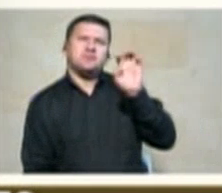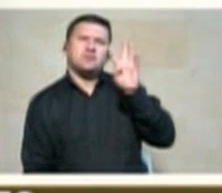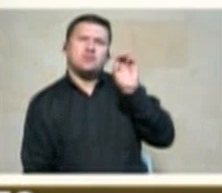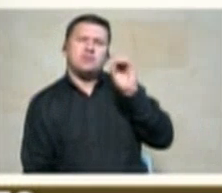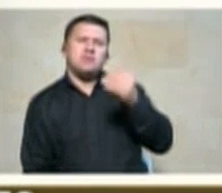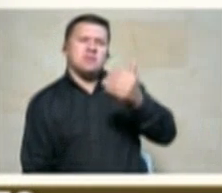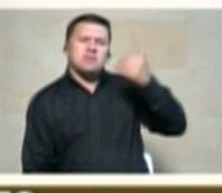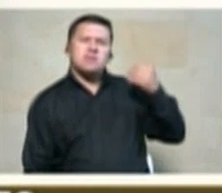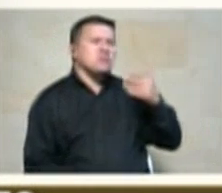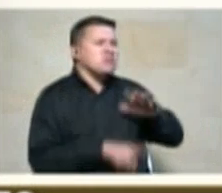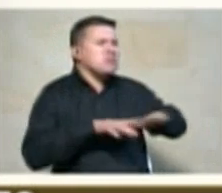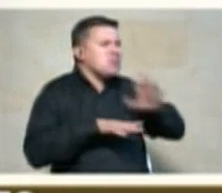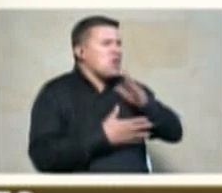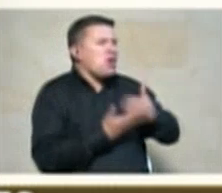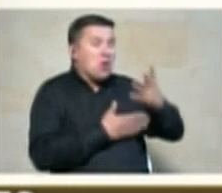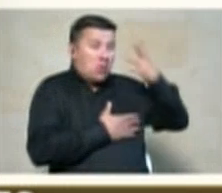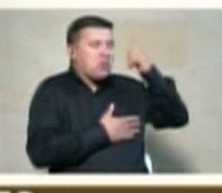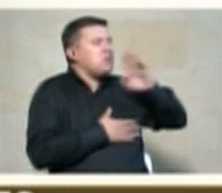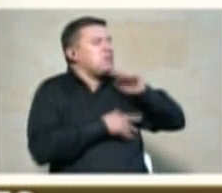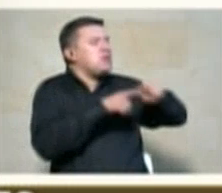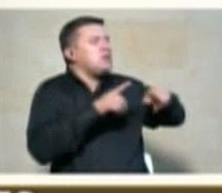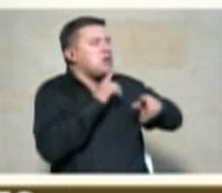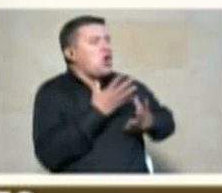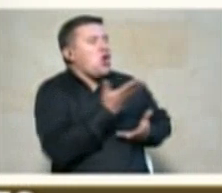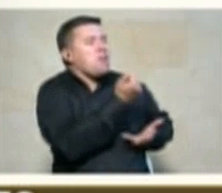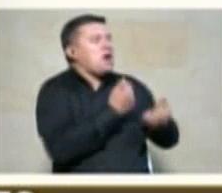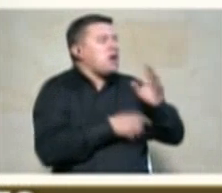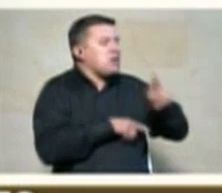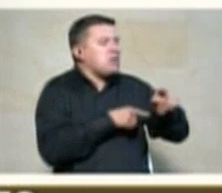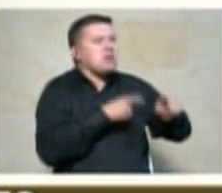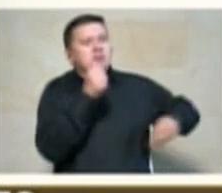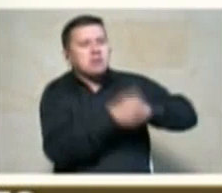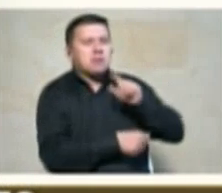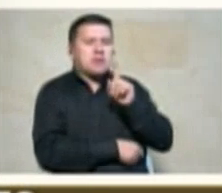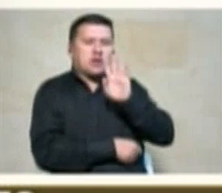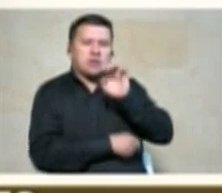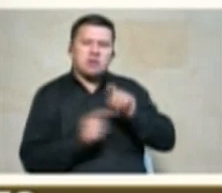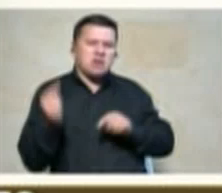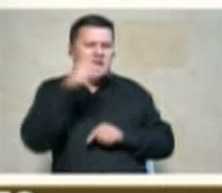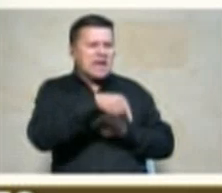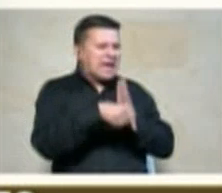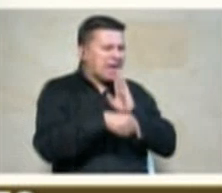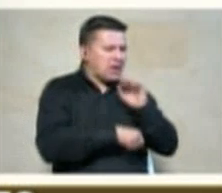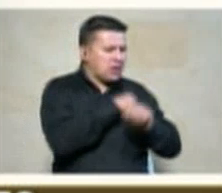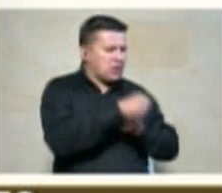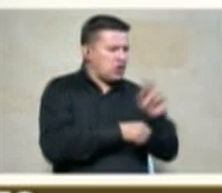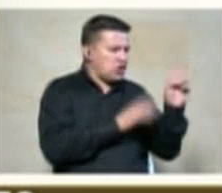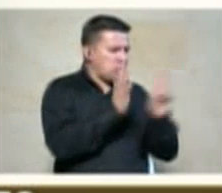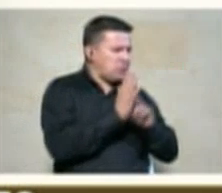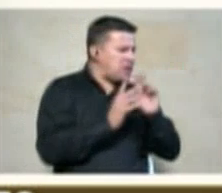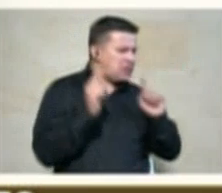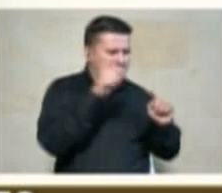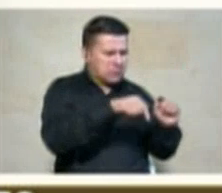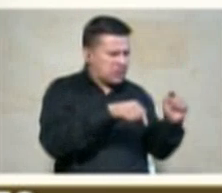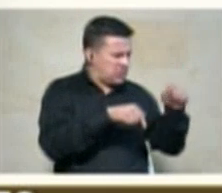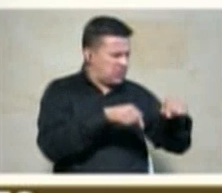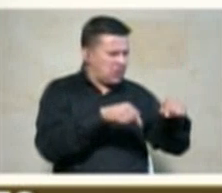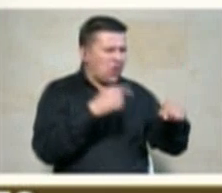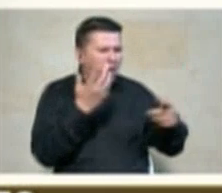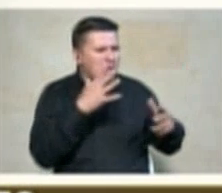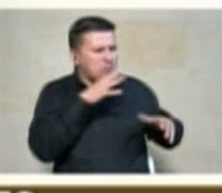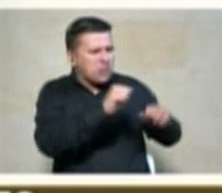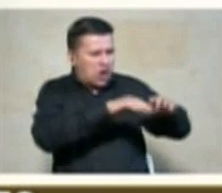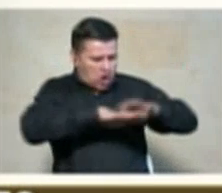cómo se adquirieron esos predios, luego en el 91 quién llegó, luego en el 2000 cómo estaba eso, en el